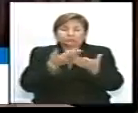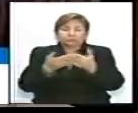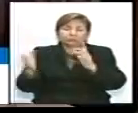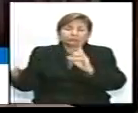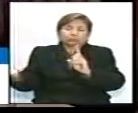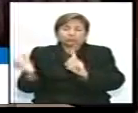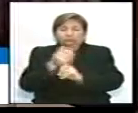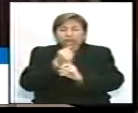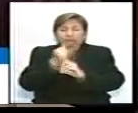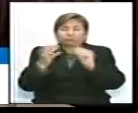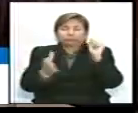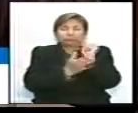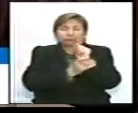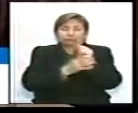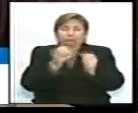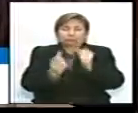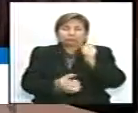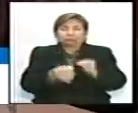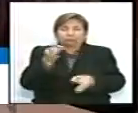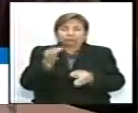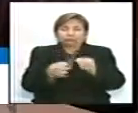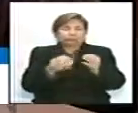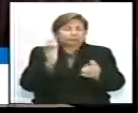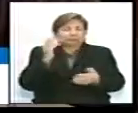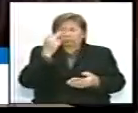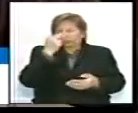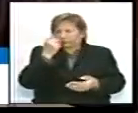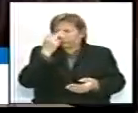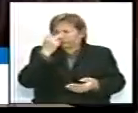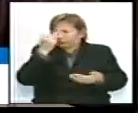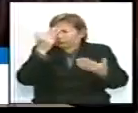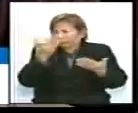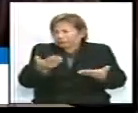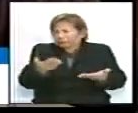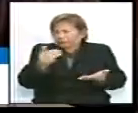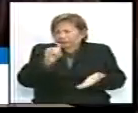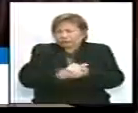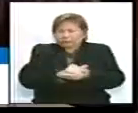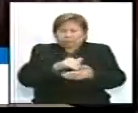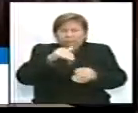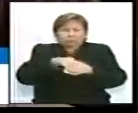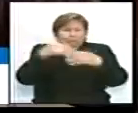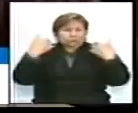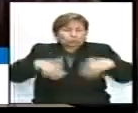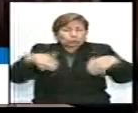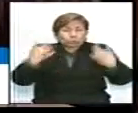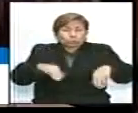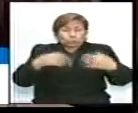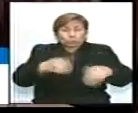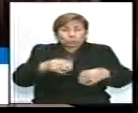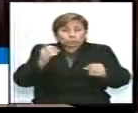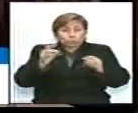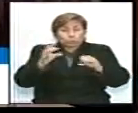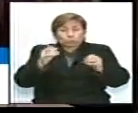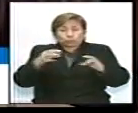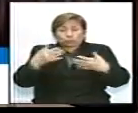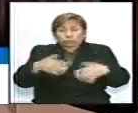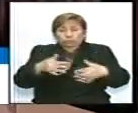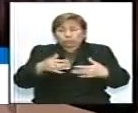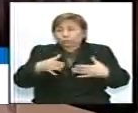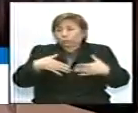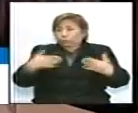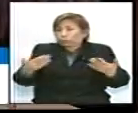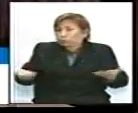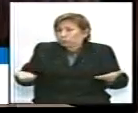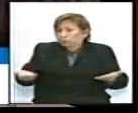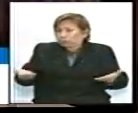detención preliminar judicial. Porque es increíble, señor presidente, que en casos tan graves, no se